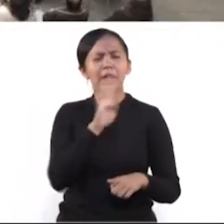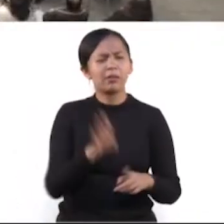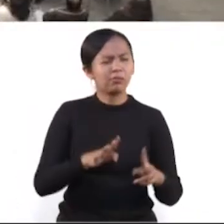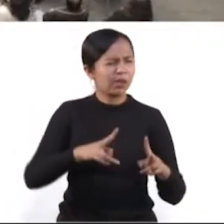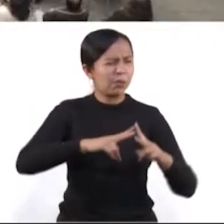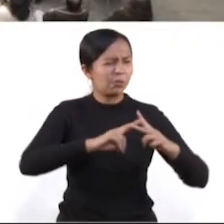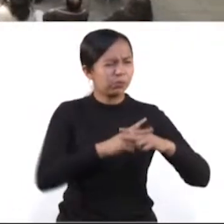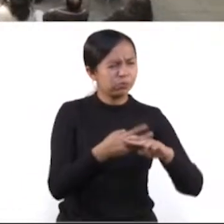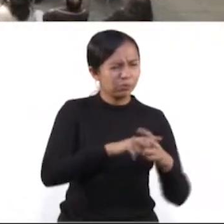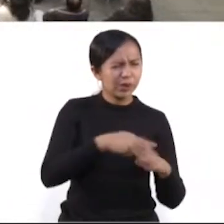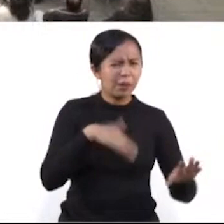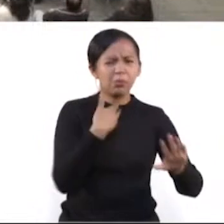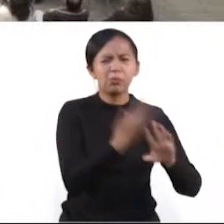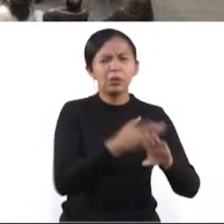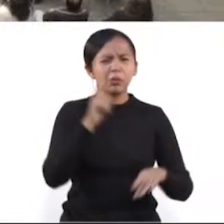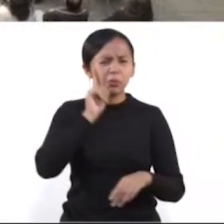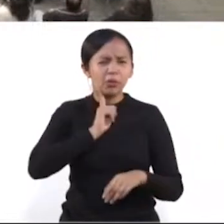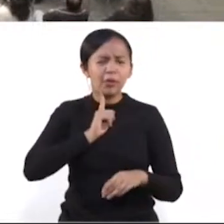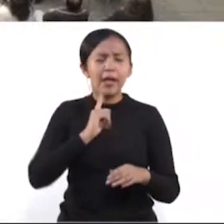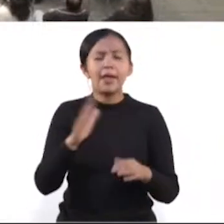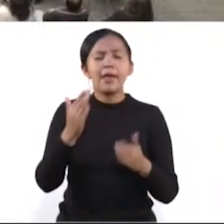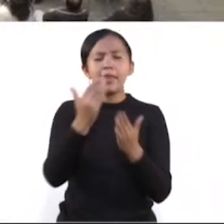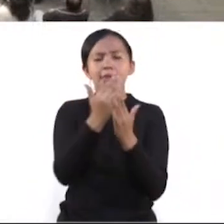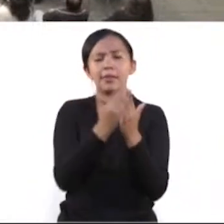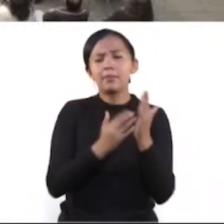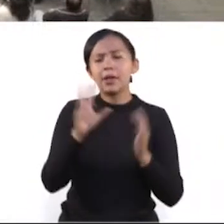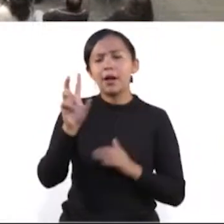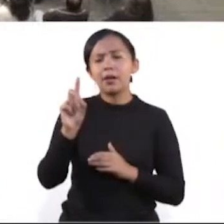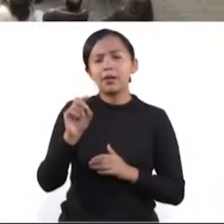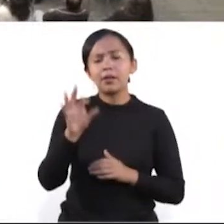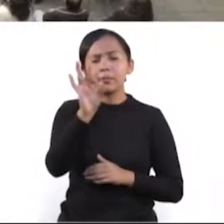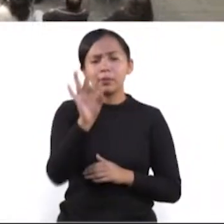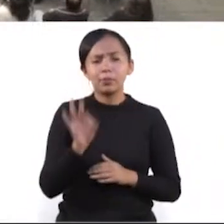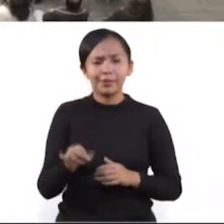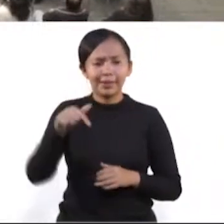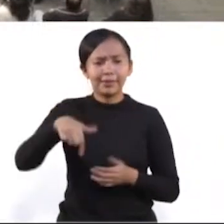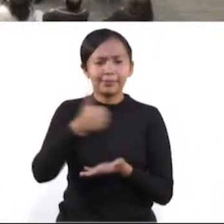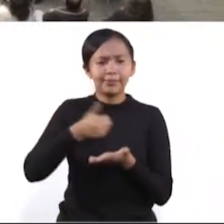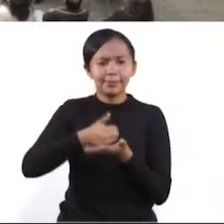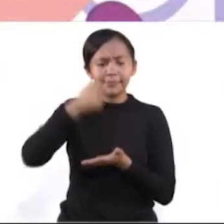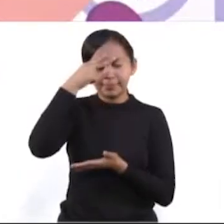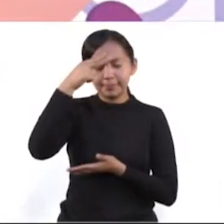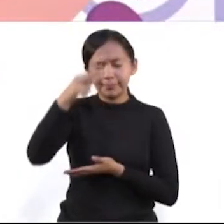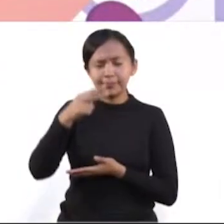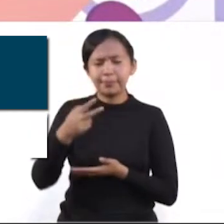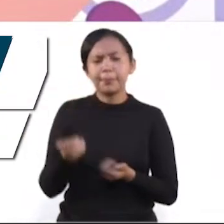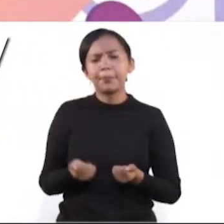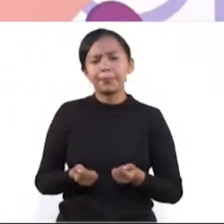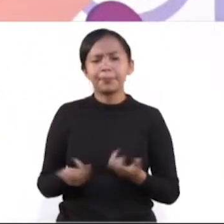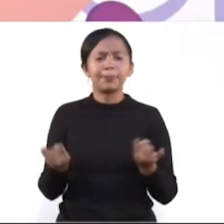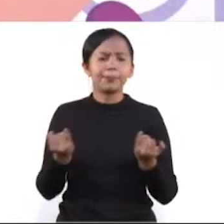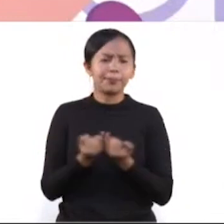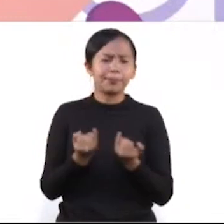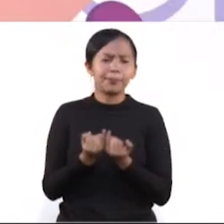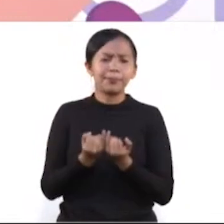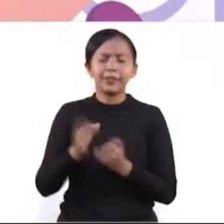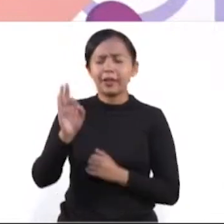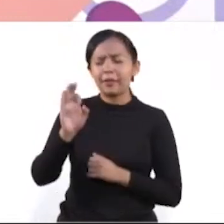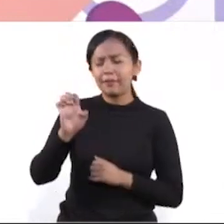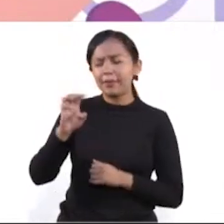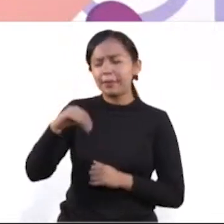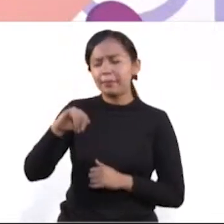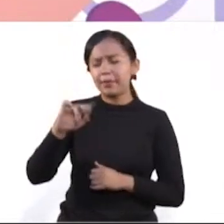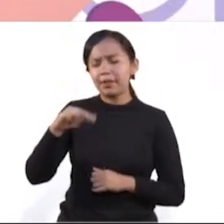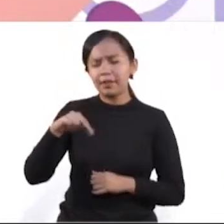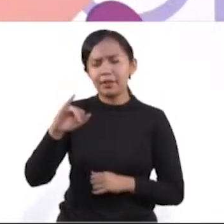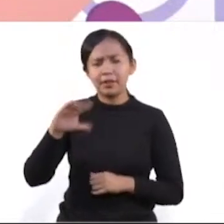mujeres han disminuido en 30% en la Ciudad de México. Esto incluye los casos considerados como